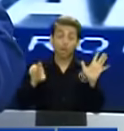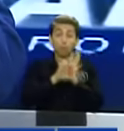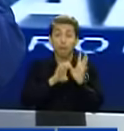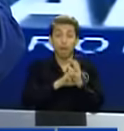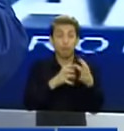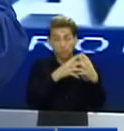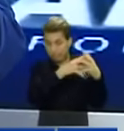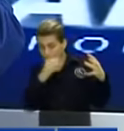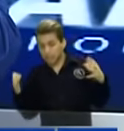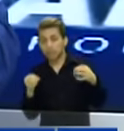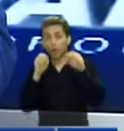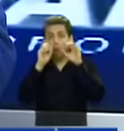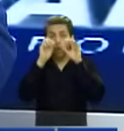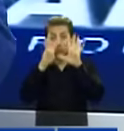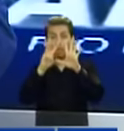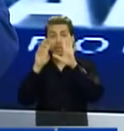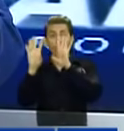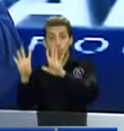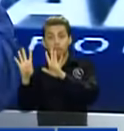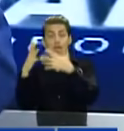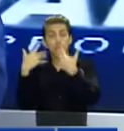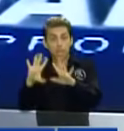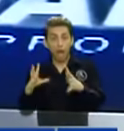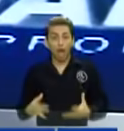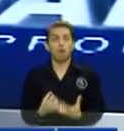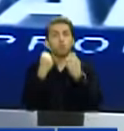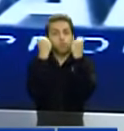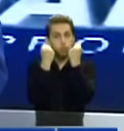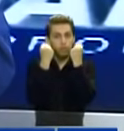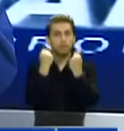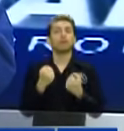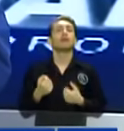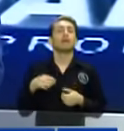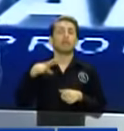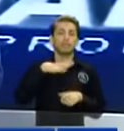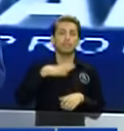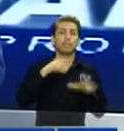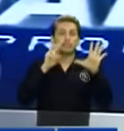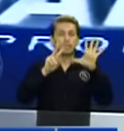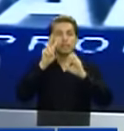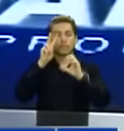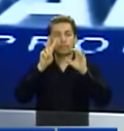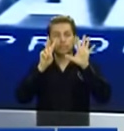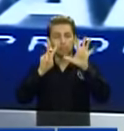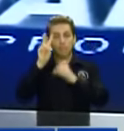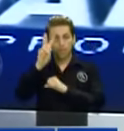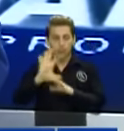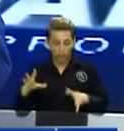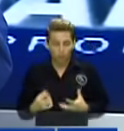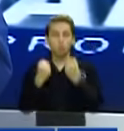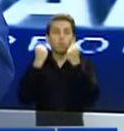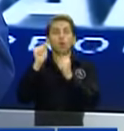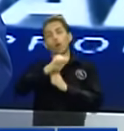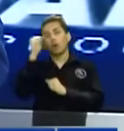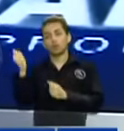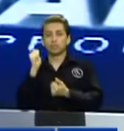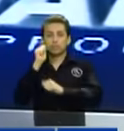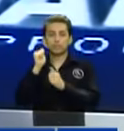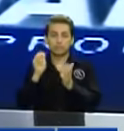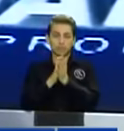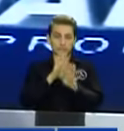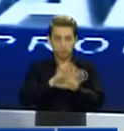están cerrados, es decir, los 72 recuperados, los 17 fallecidos, nos quedan 612 casos activos, que